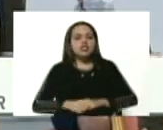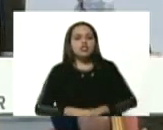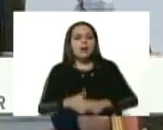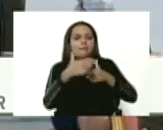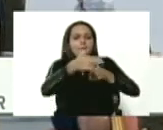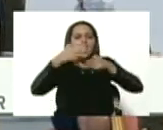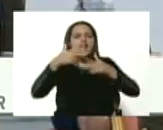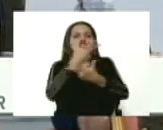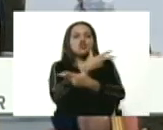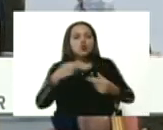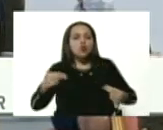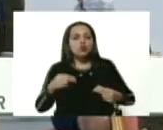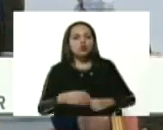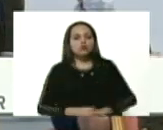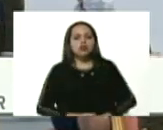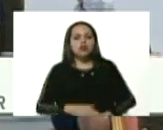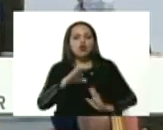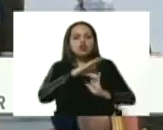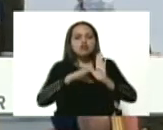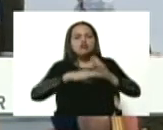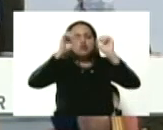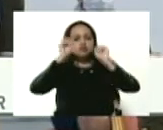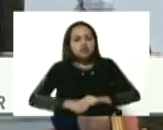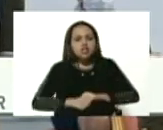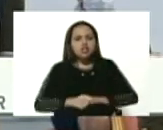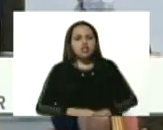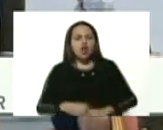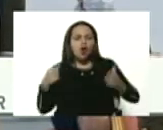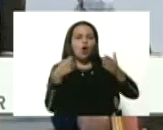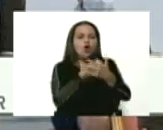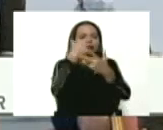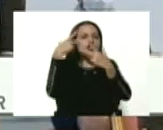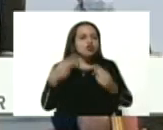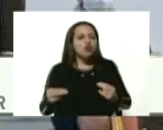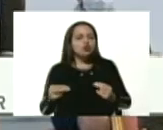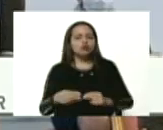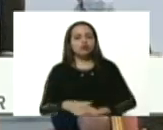balas no. Constitución sí, golpe no.